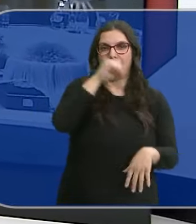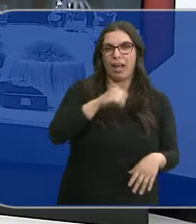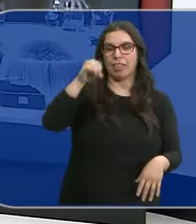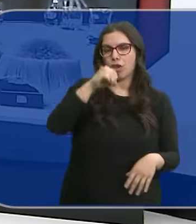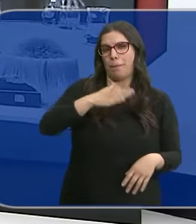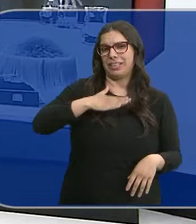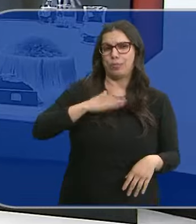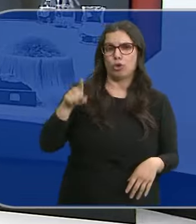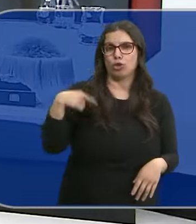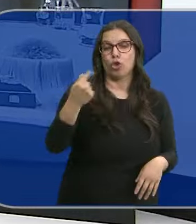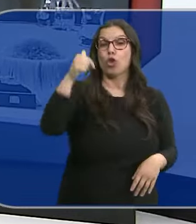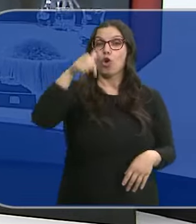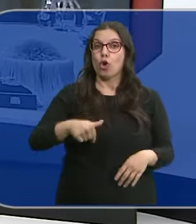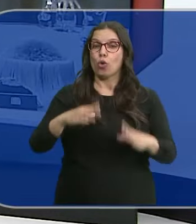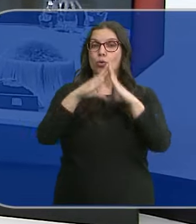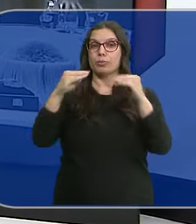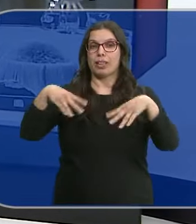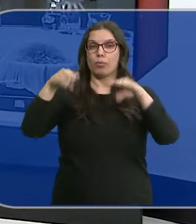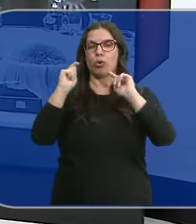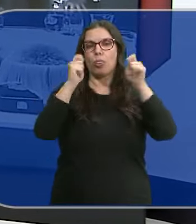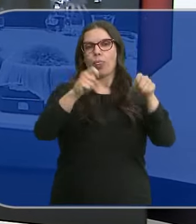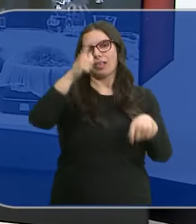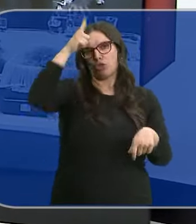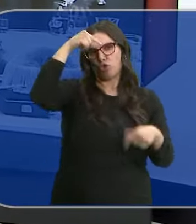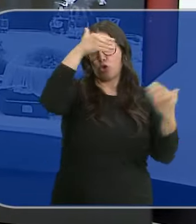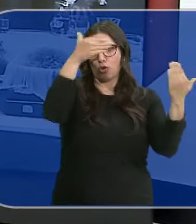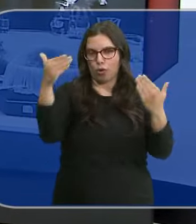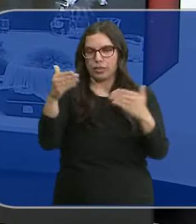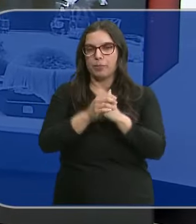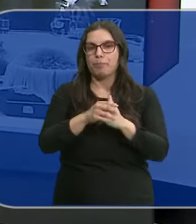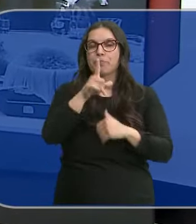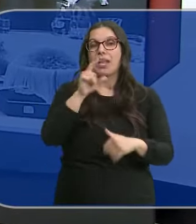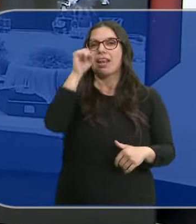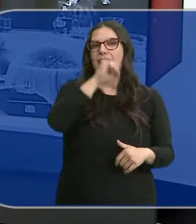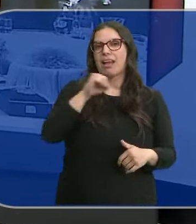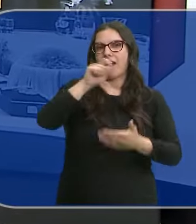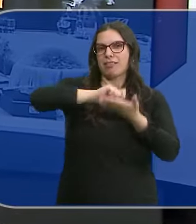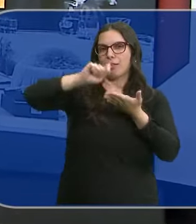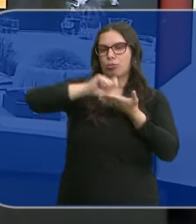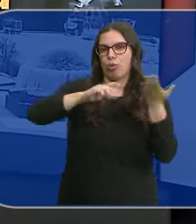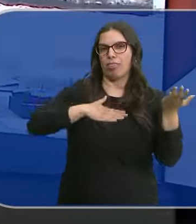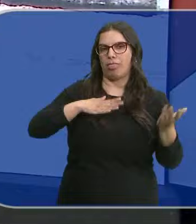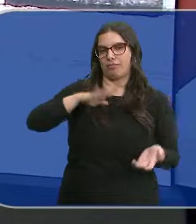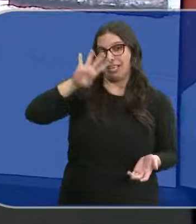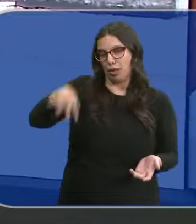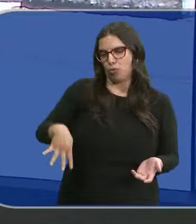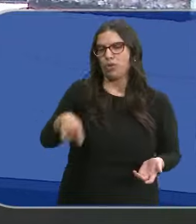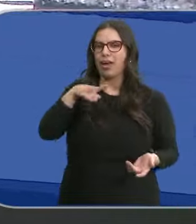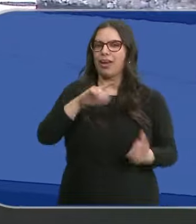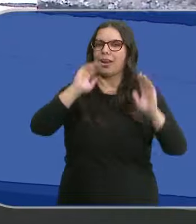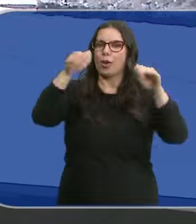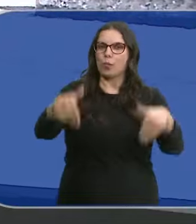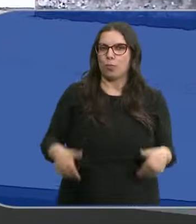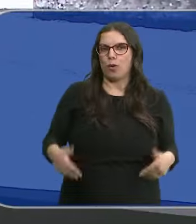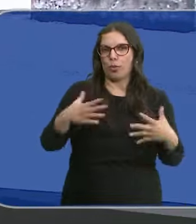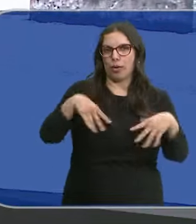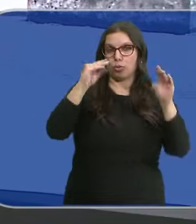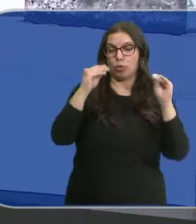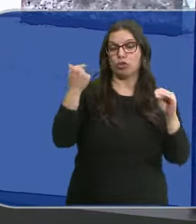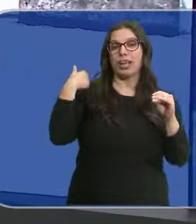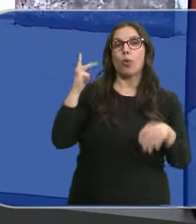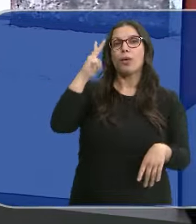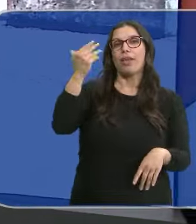sido investido doctor honoris causa por la Universidad de Burgos. El cantautor catalán ha vuelto a la ciudad, Eduardo Martínez, tras su retirada en